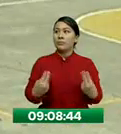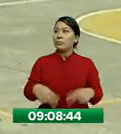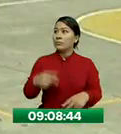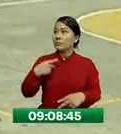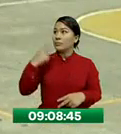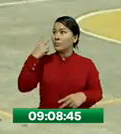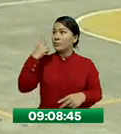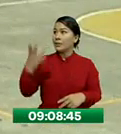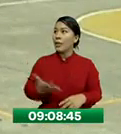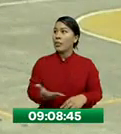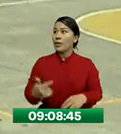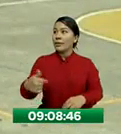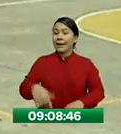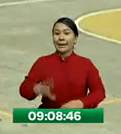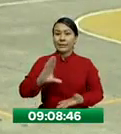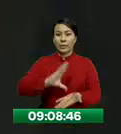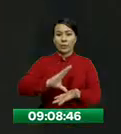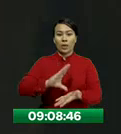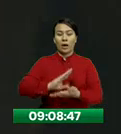de seguridad.